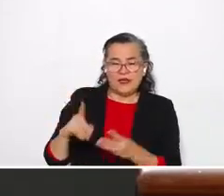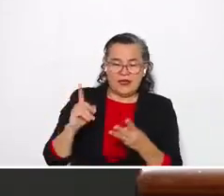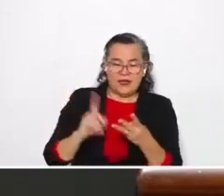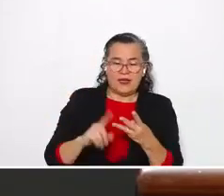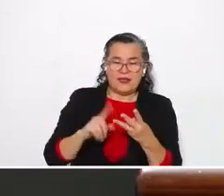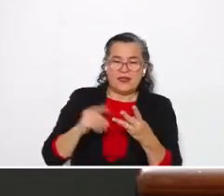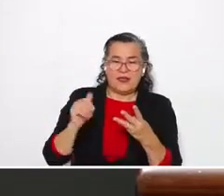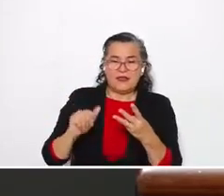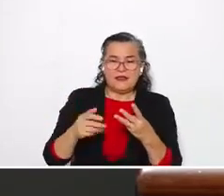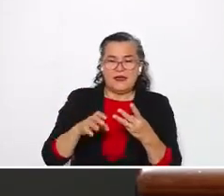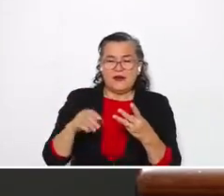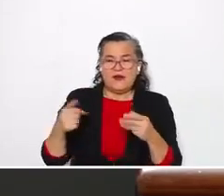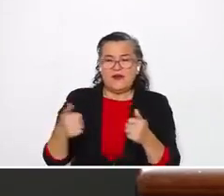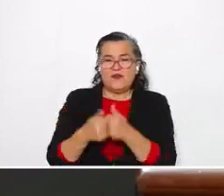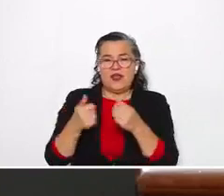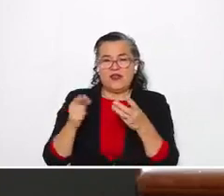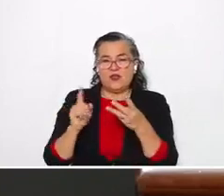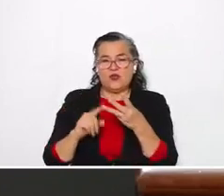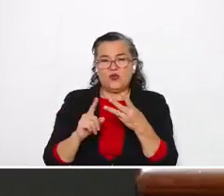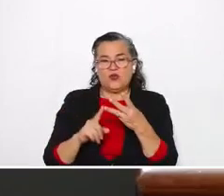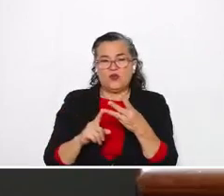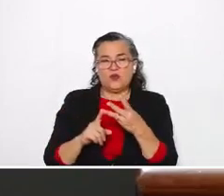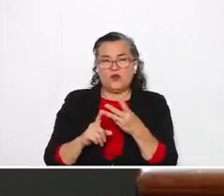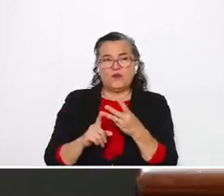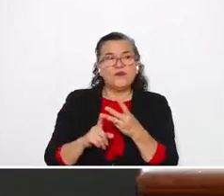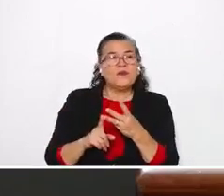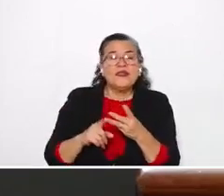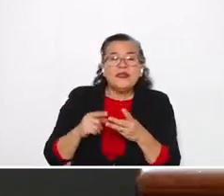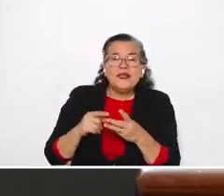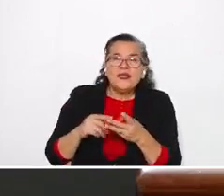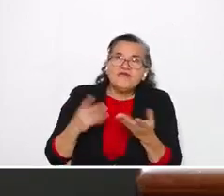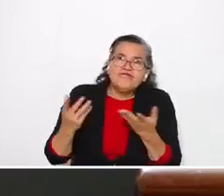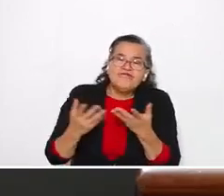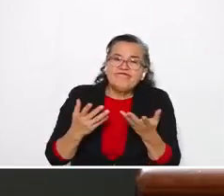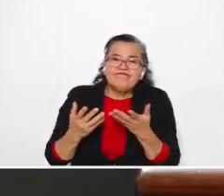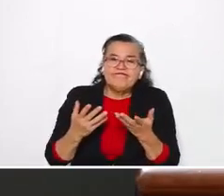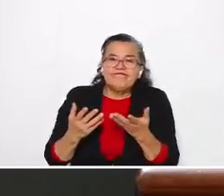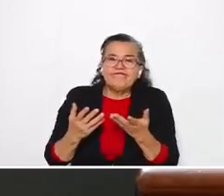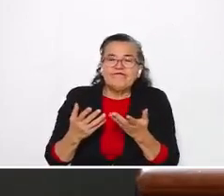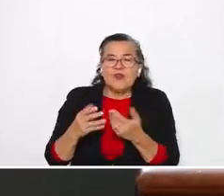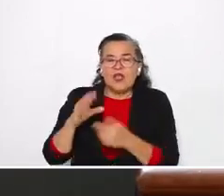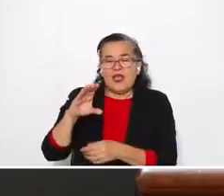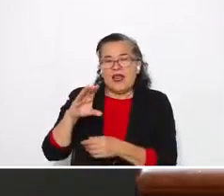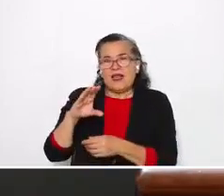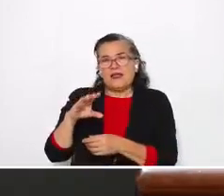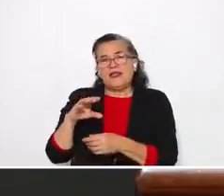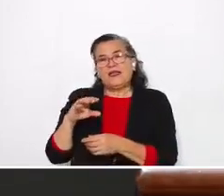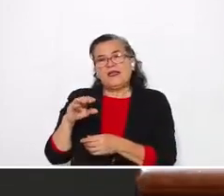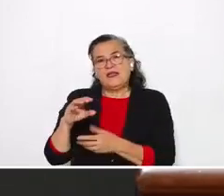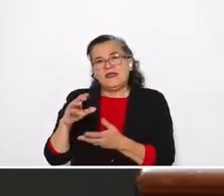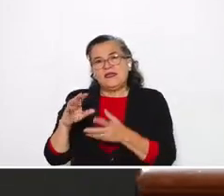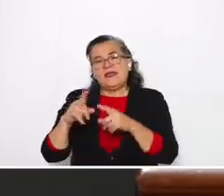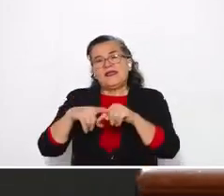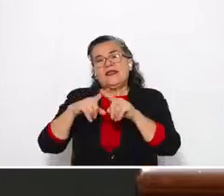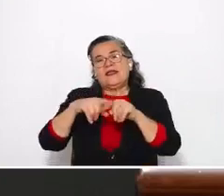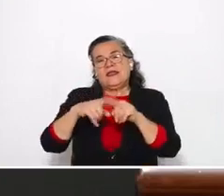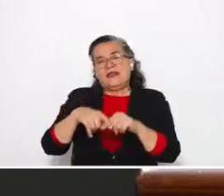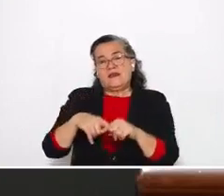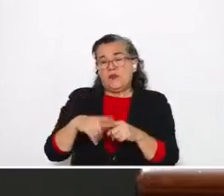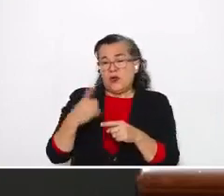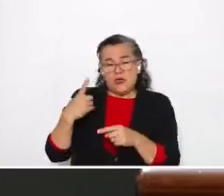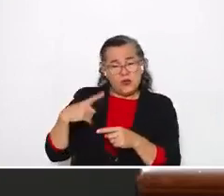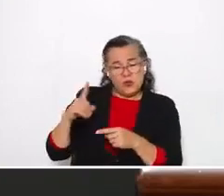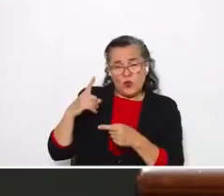reto, este de carácter superlativo, en tanto si este no se logra